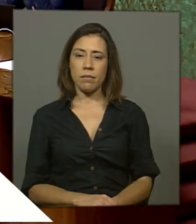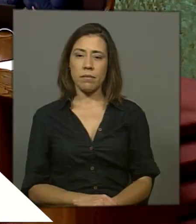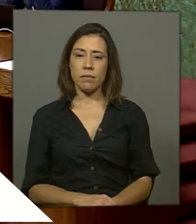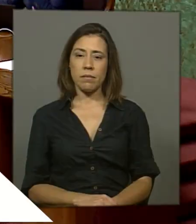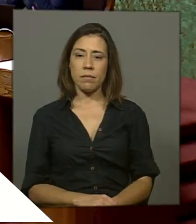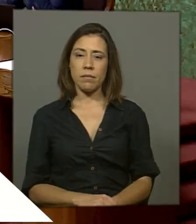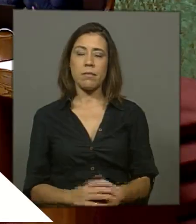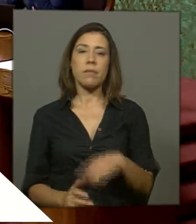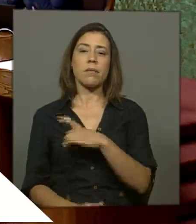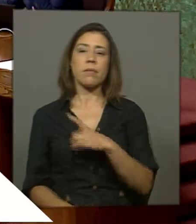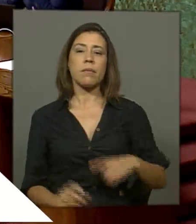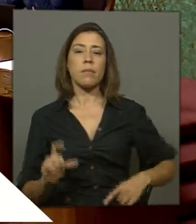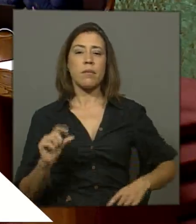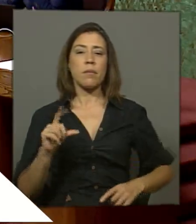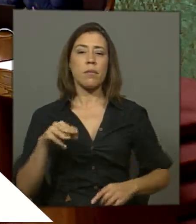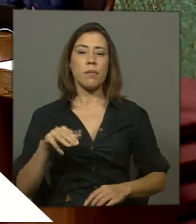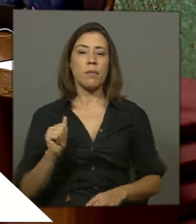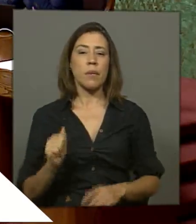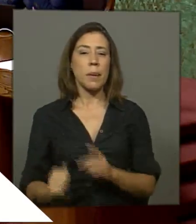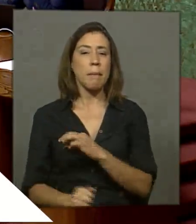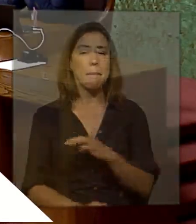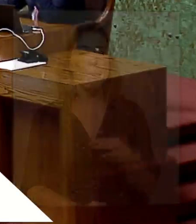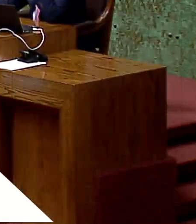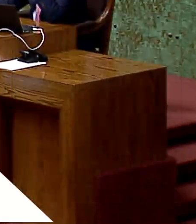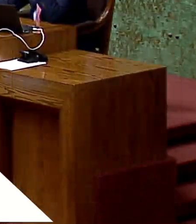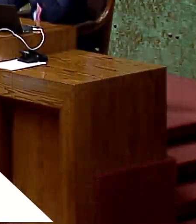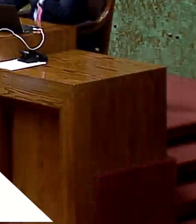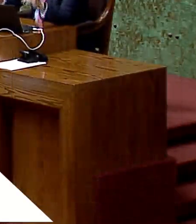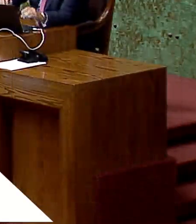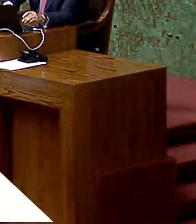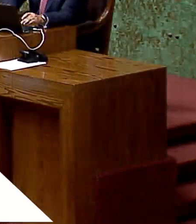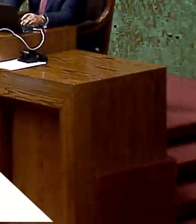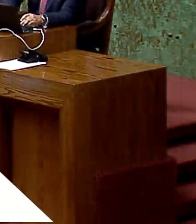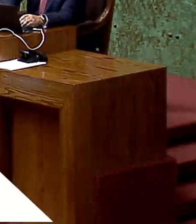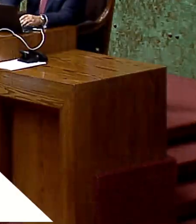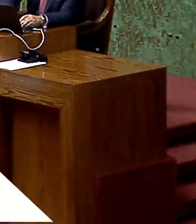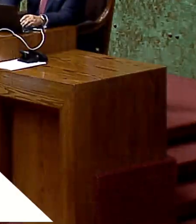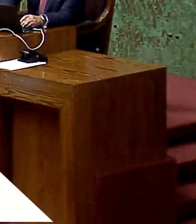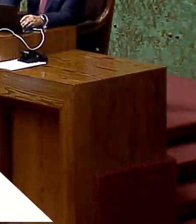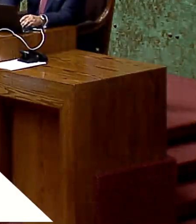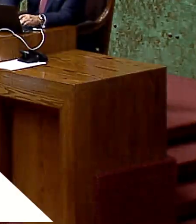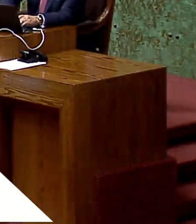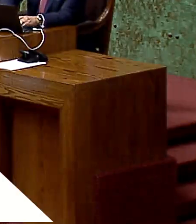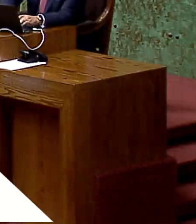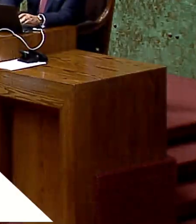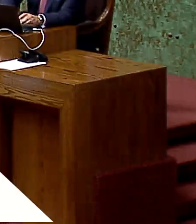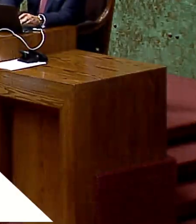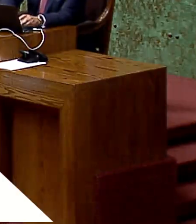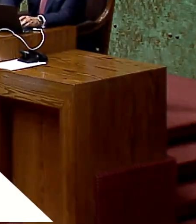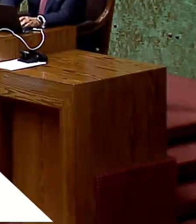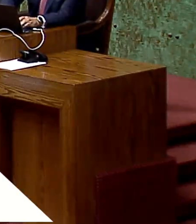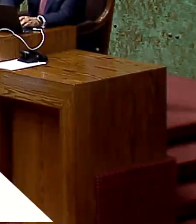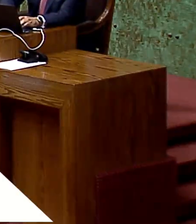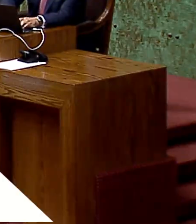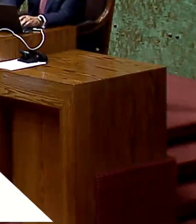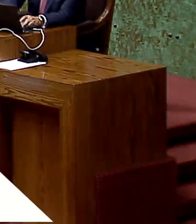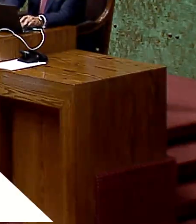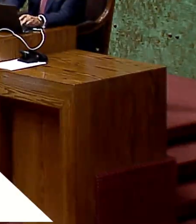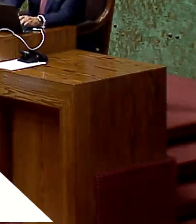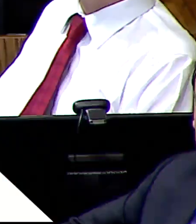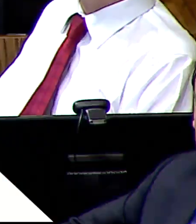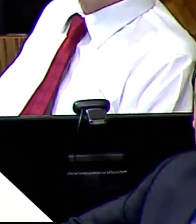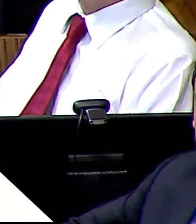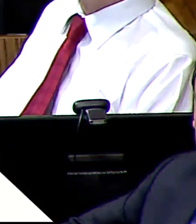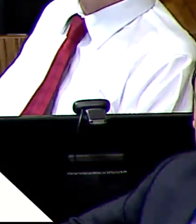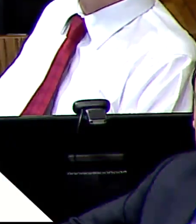diputado seor coloma ministro le pregunto por los falsos exonerados por lo siguiente el día 20 de enero de este año o sea el